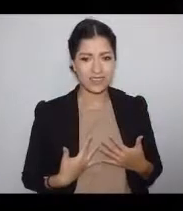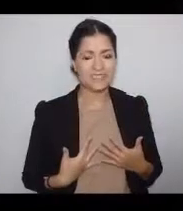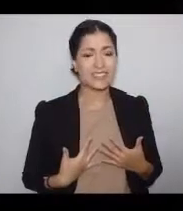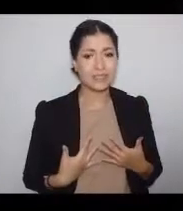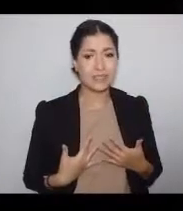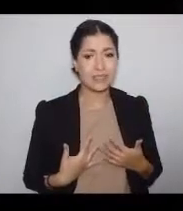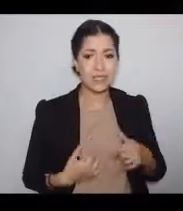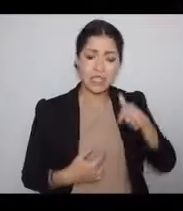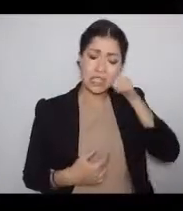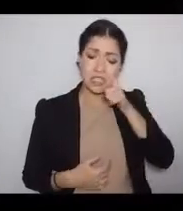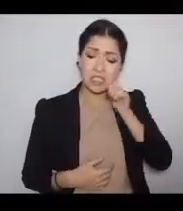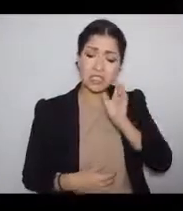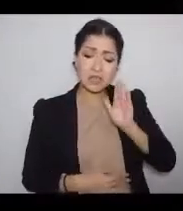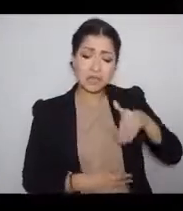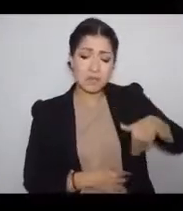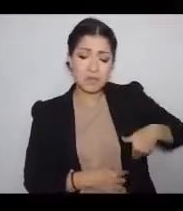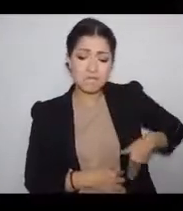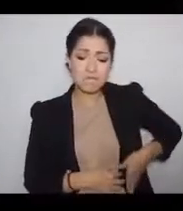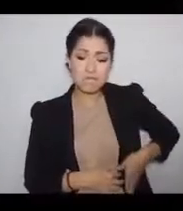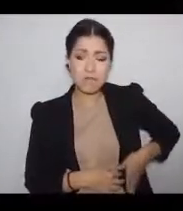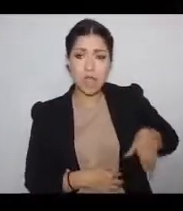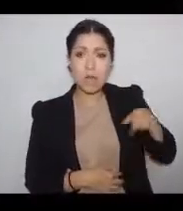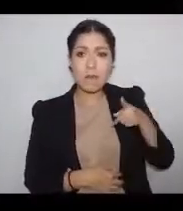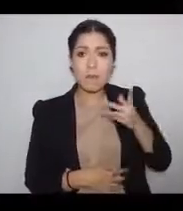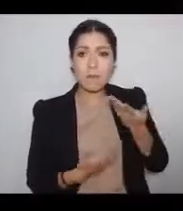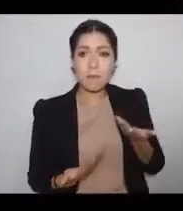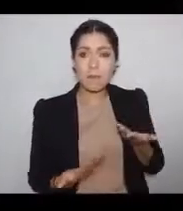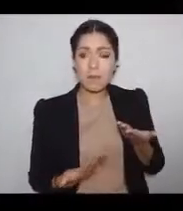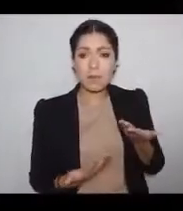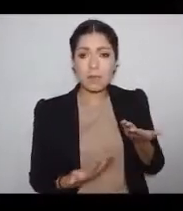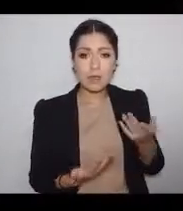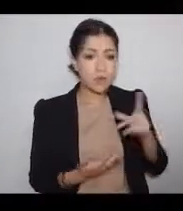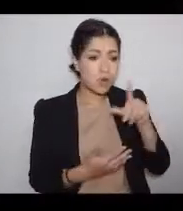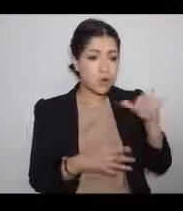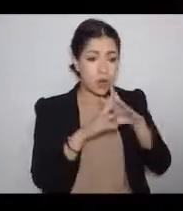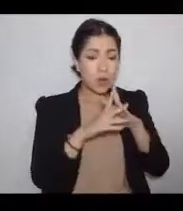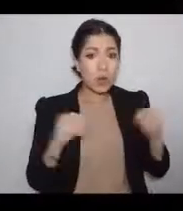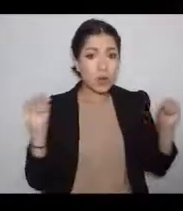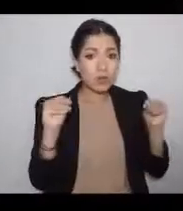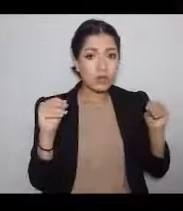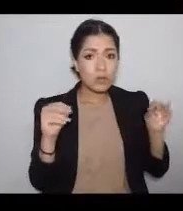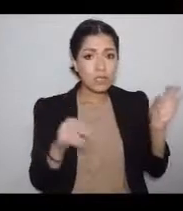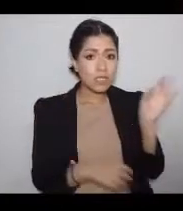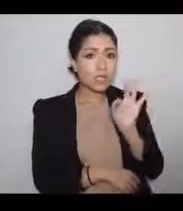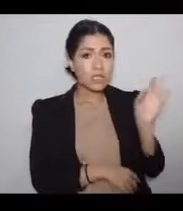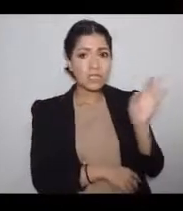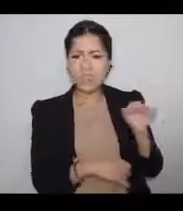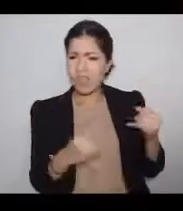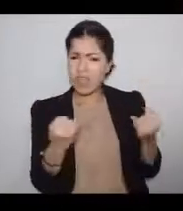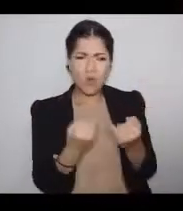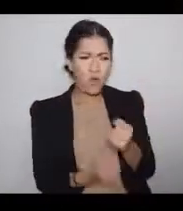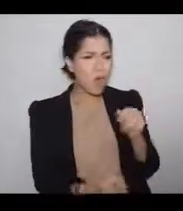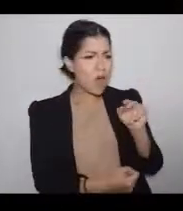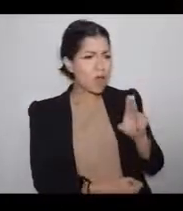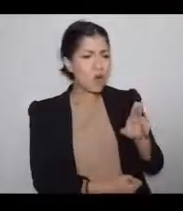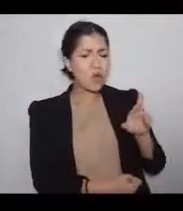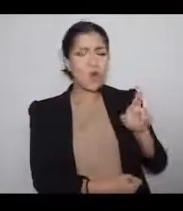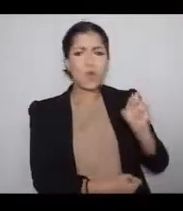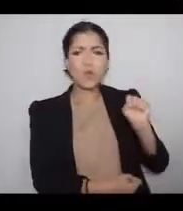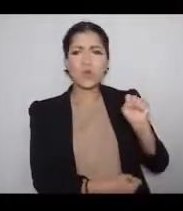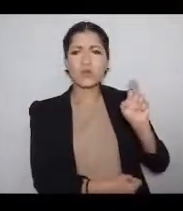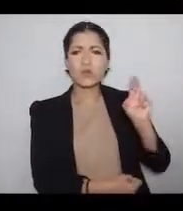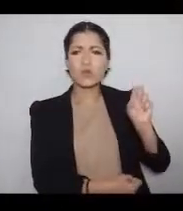Estuvo en mi bolsillo hasta que desapareció. Es probable que Ursus también me haya robado